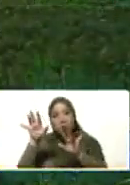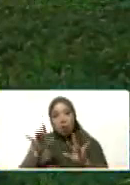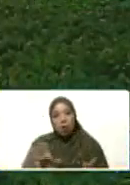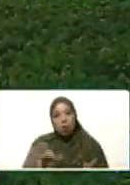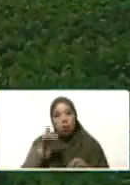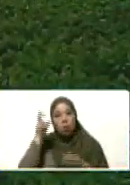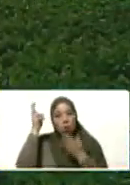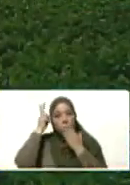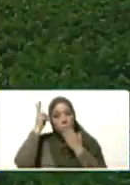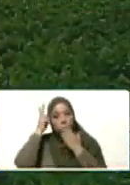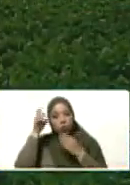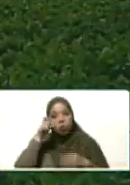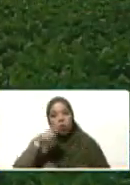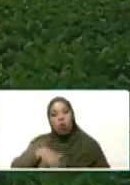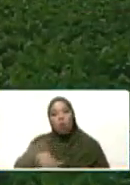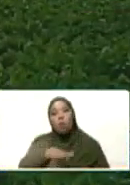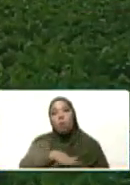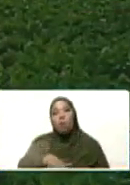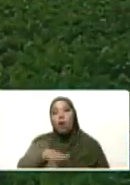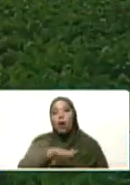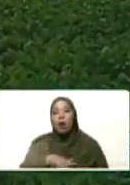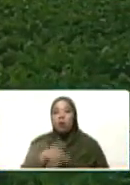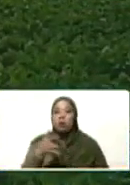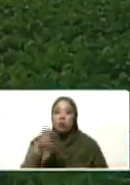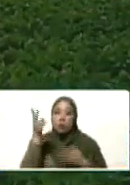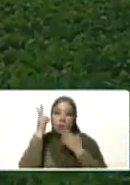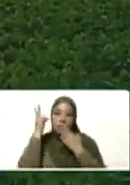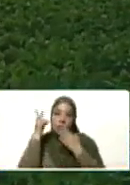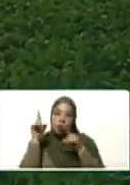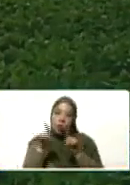del pueblo cariño aquí en la mesa de Guanipa.